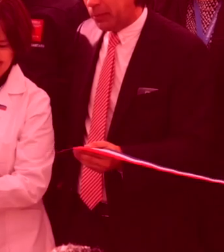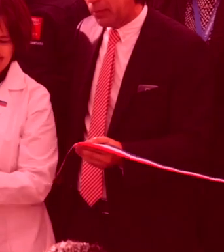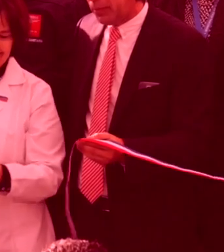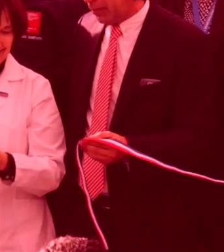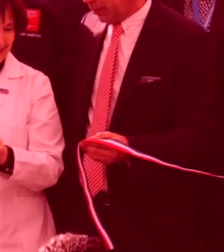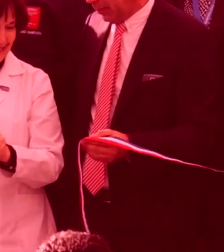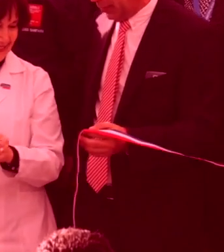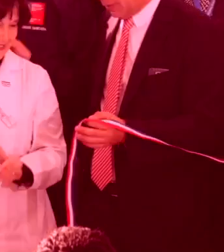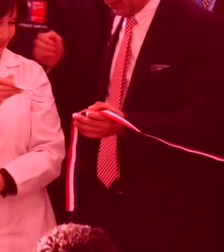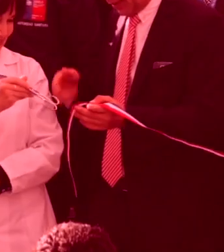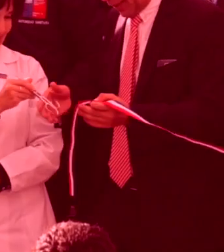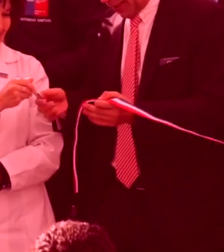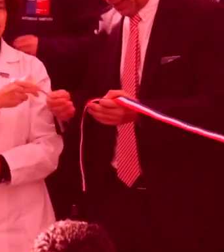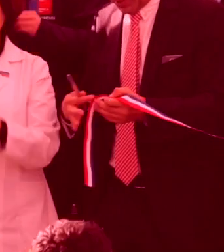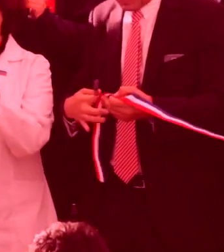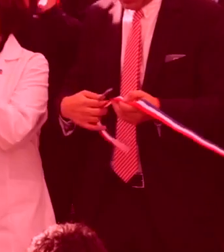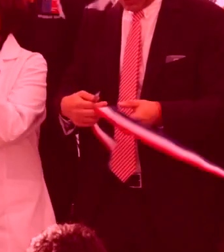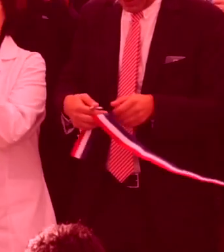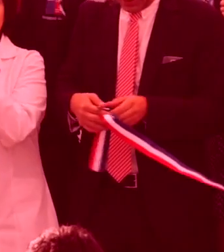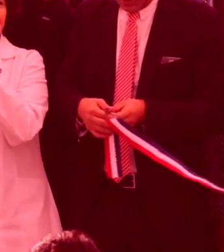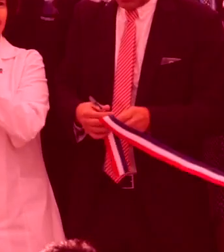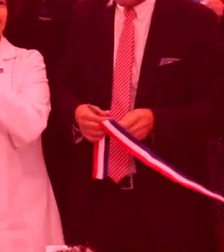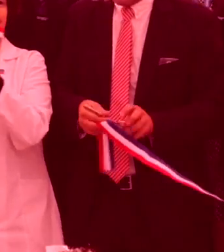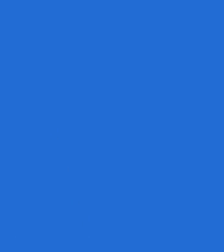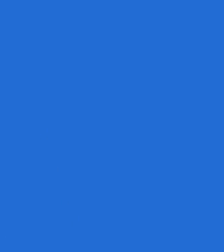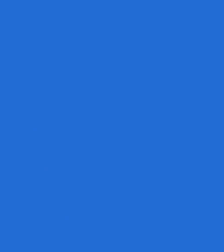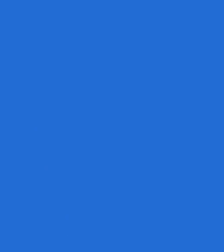Para informar a los usuarios, noticias en la red.